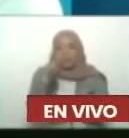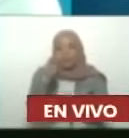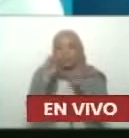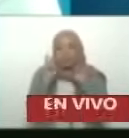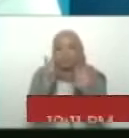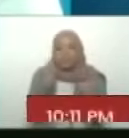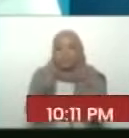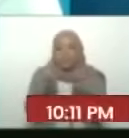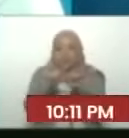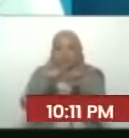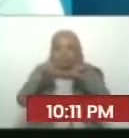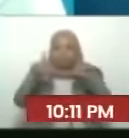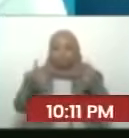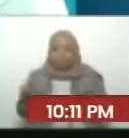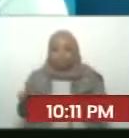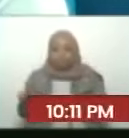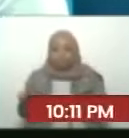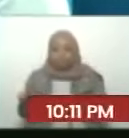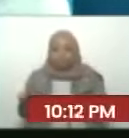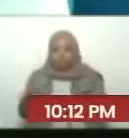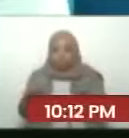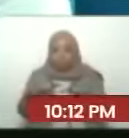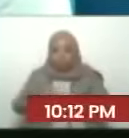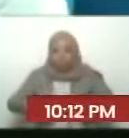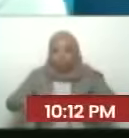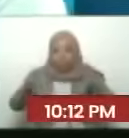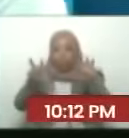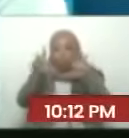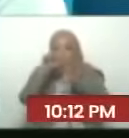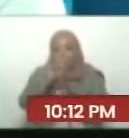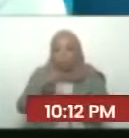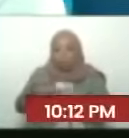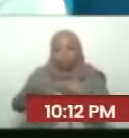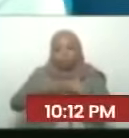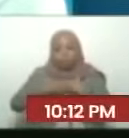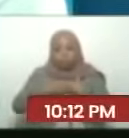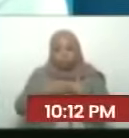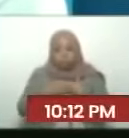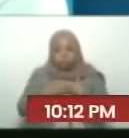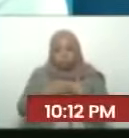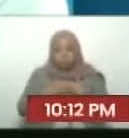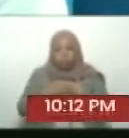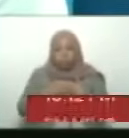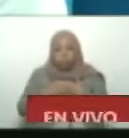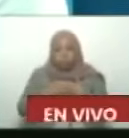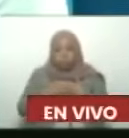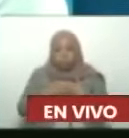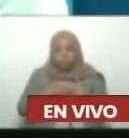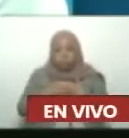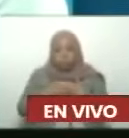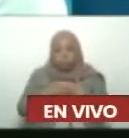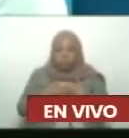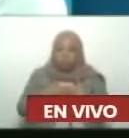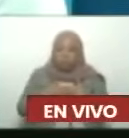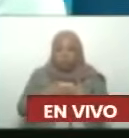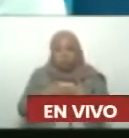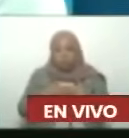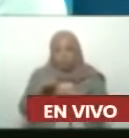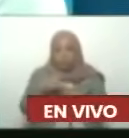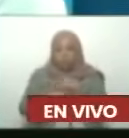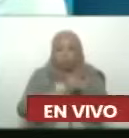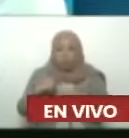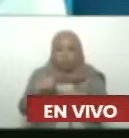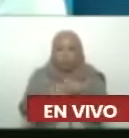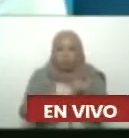comentaba en el video. Zoológico que estuvo 8 años cerrado. Duró más o menos un proceso